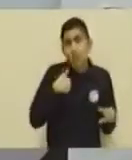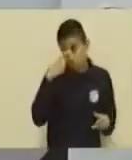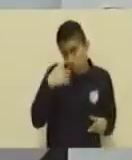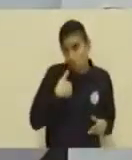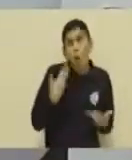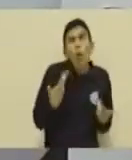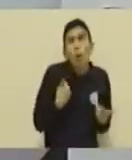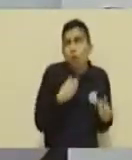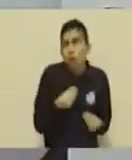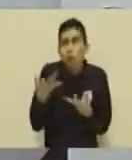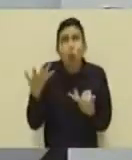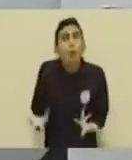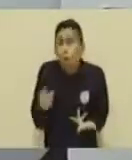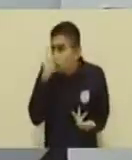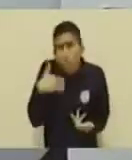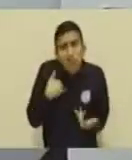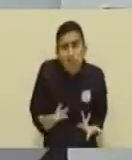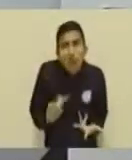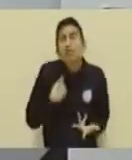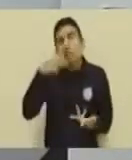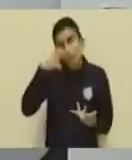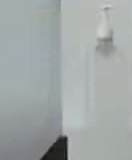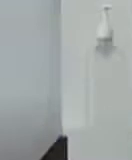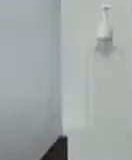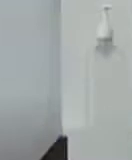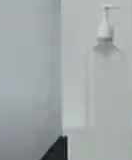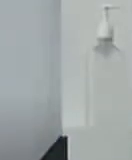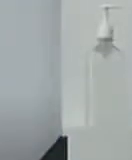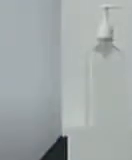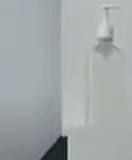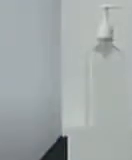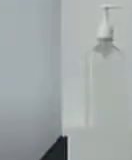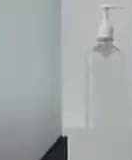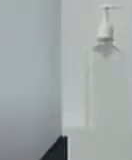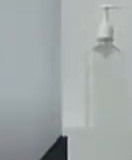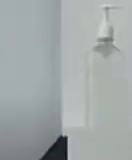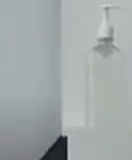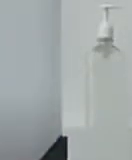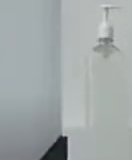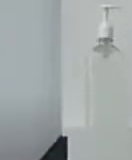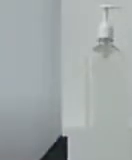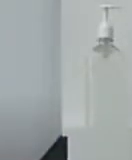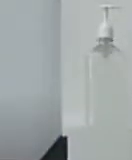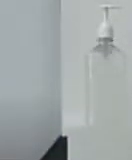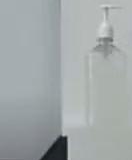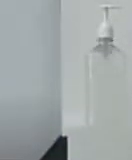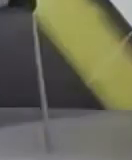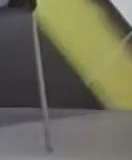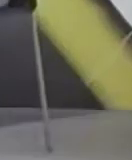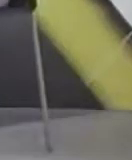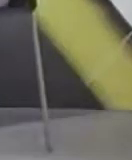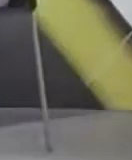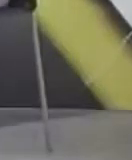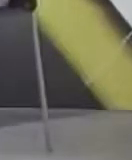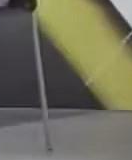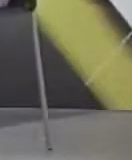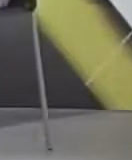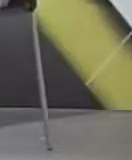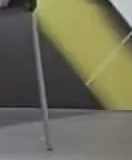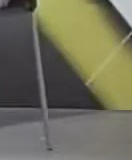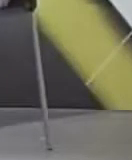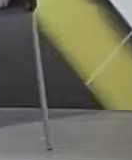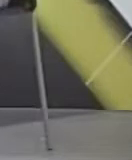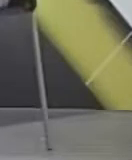yo no sé qué es lo que quiero alcanzar, ¿verdad? Por eso es tan importante para la fidelidad a uno mismo, lo principal es conocerse, ¿verdad? Porque sin